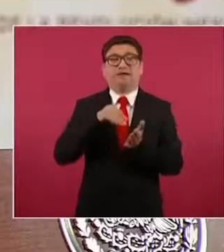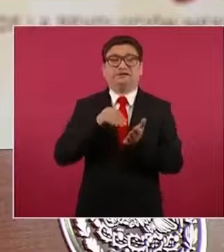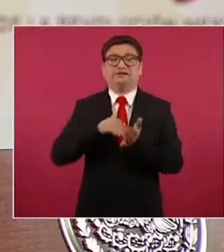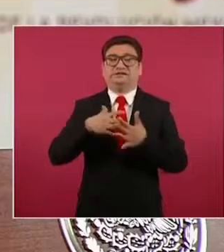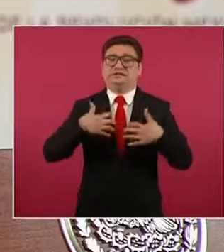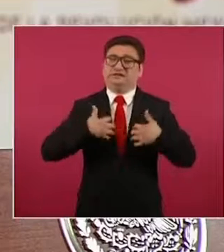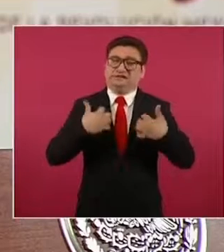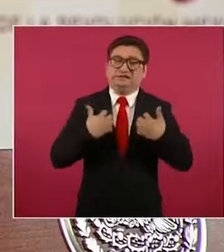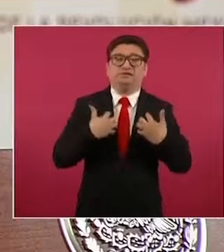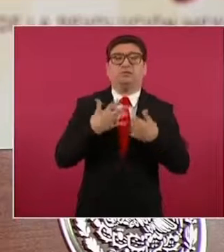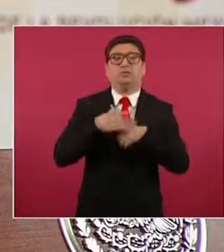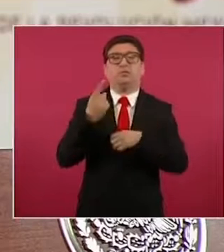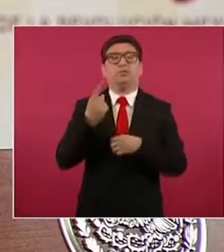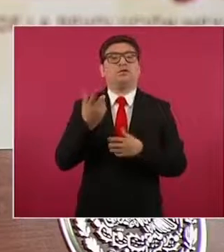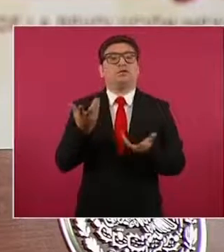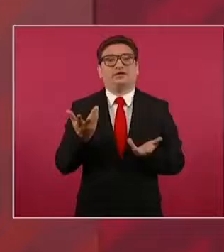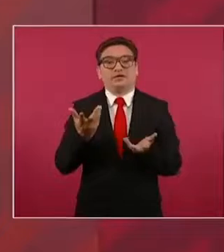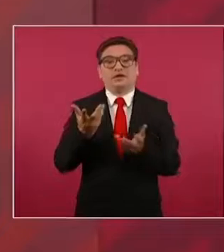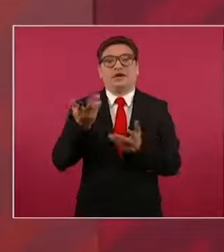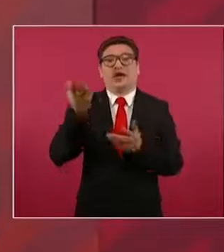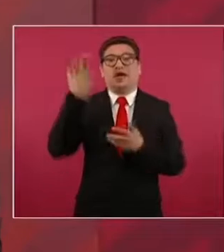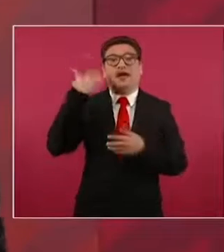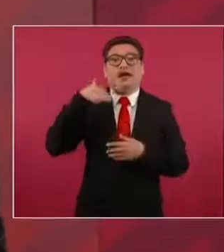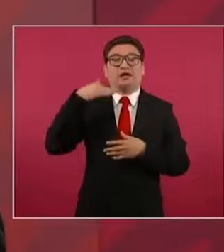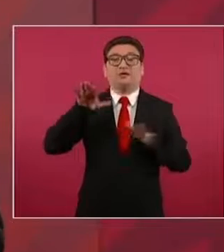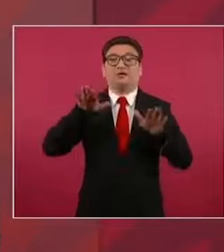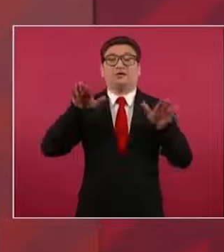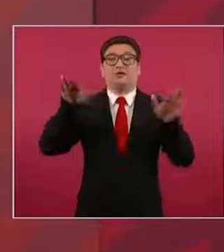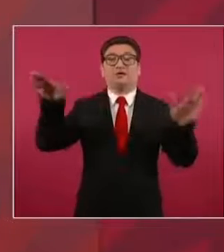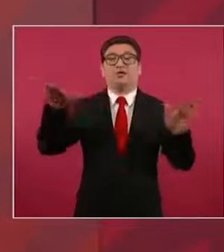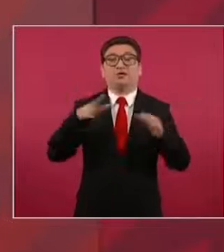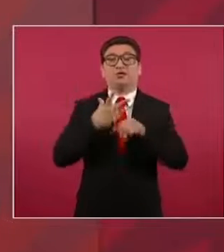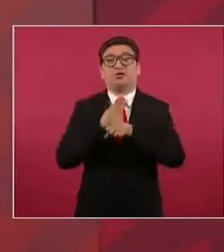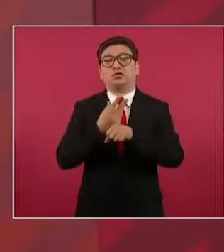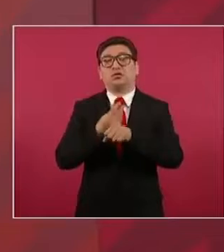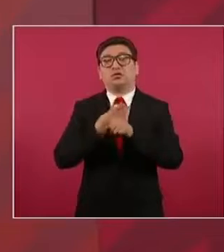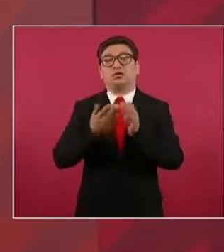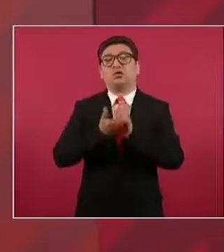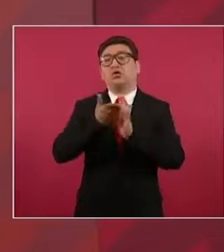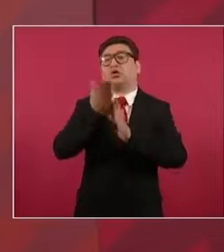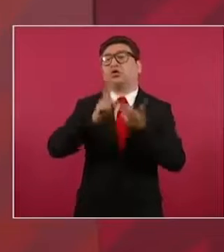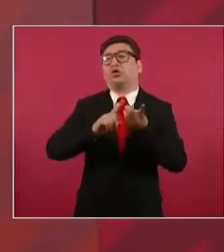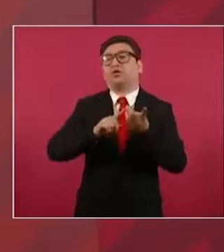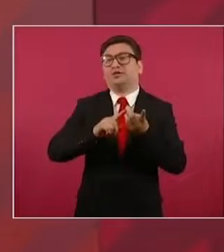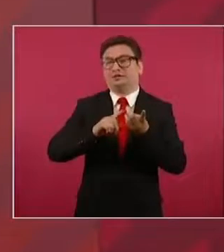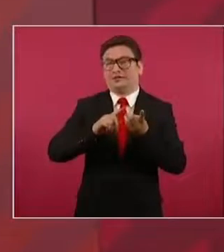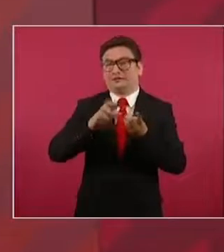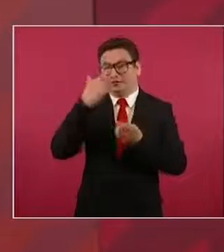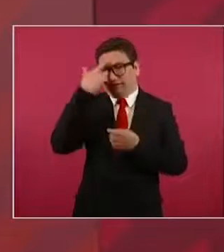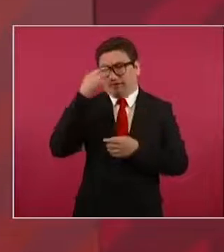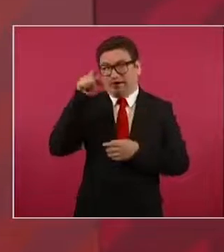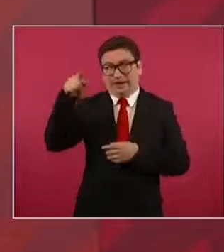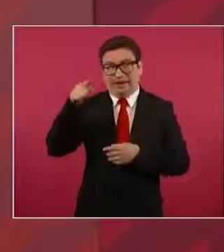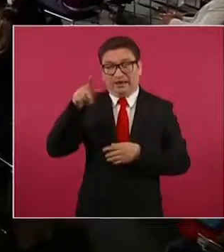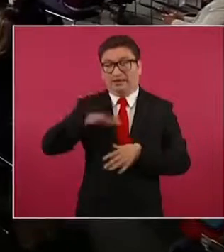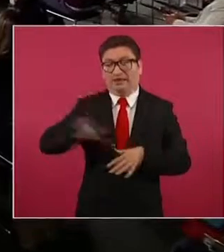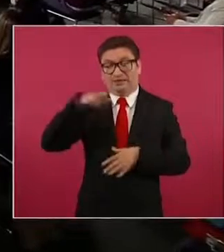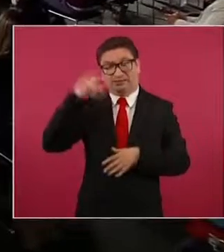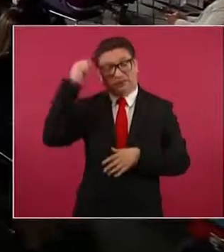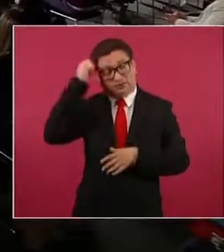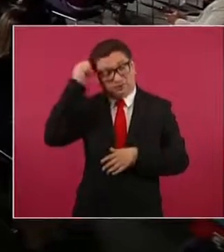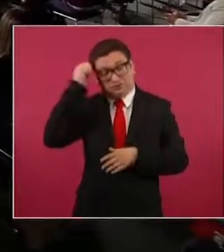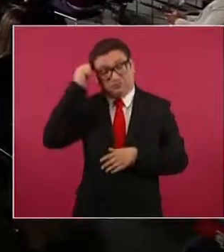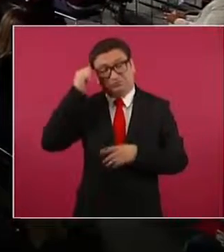porque no se construyó el aeropuerto en el lago de Texcoco,